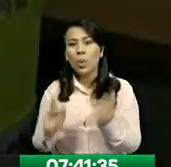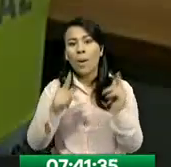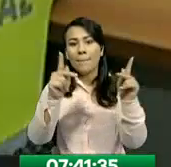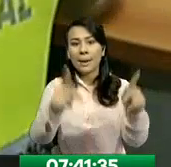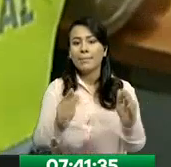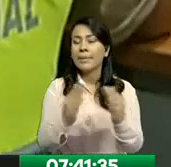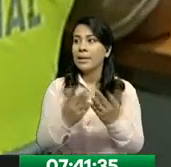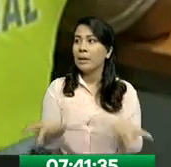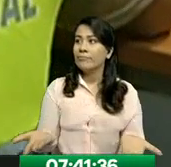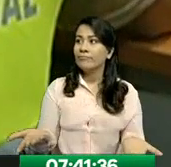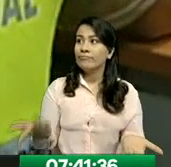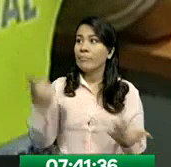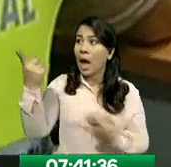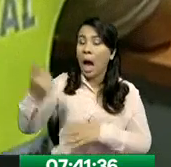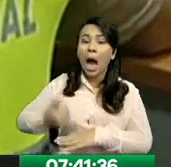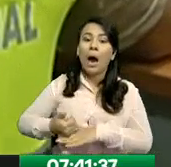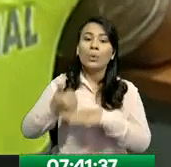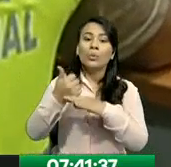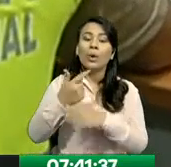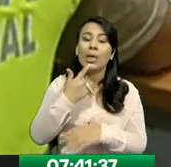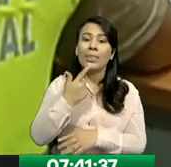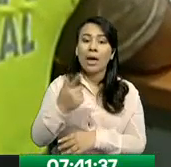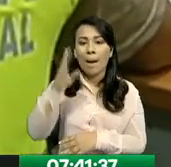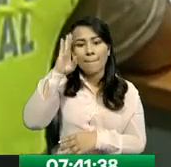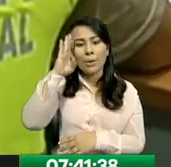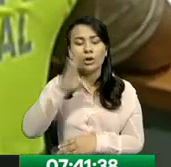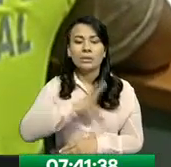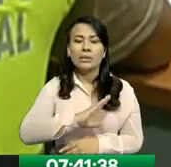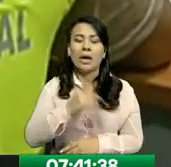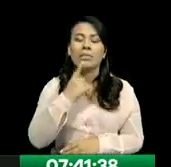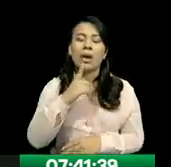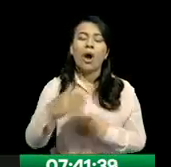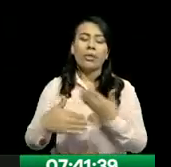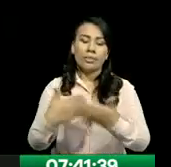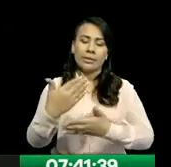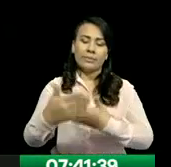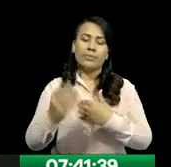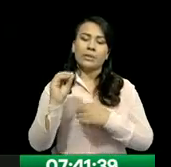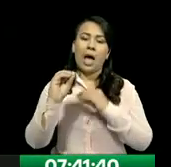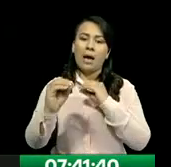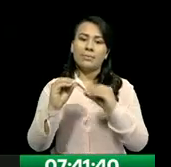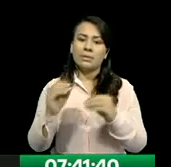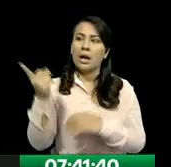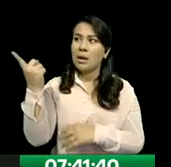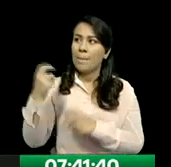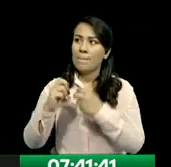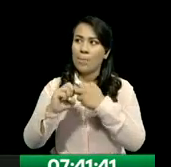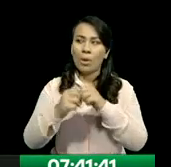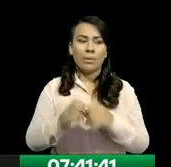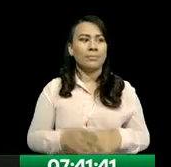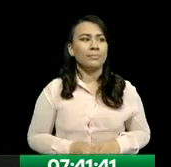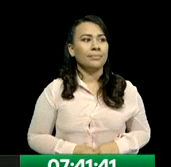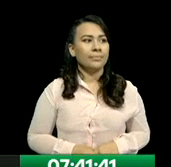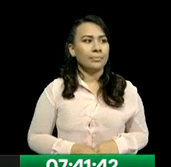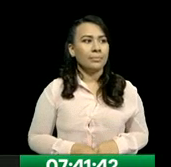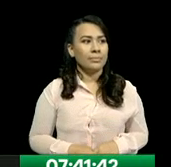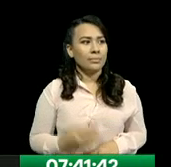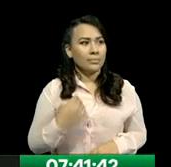Perimetral. De ahí que la autoridad de seguridad se manifestará en las próximas horas respecto a este hecho que se